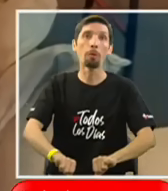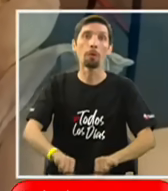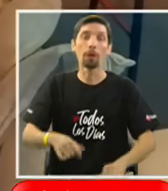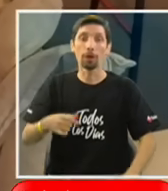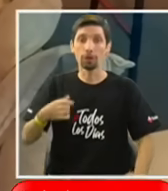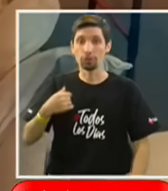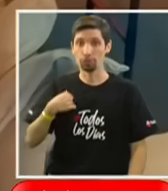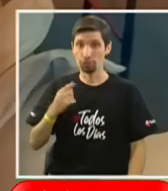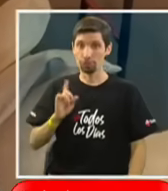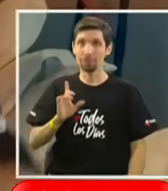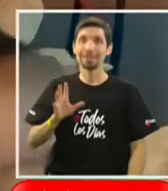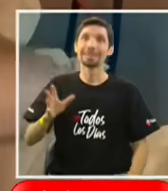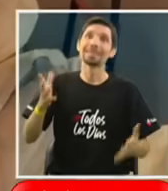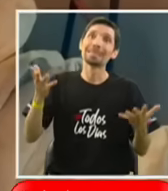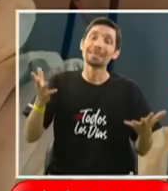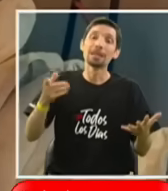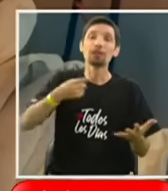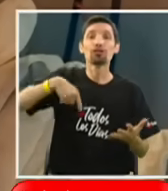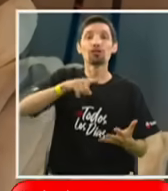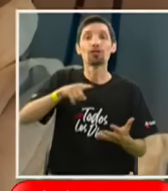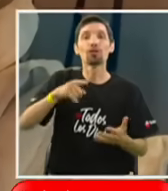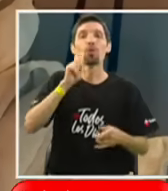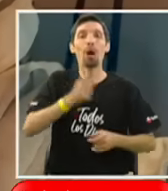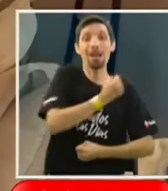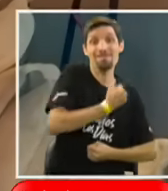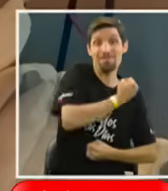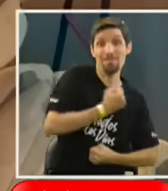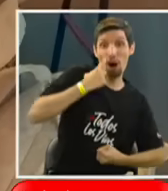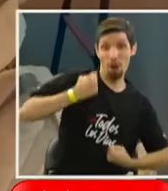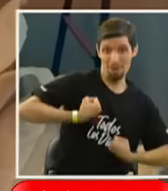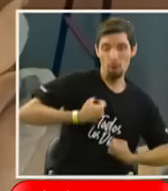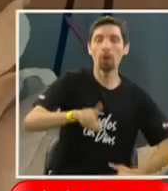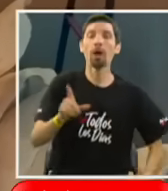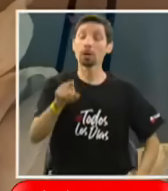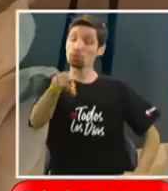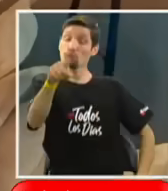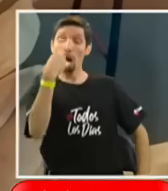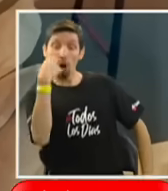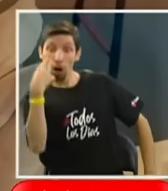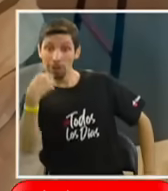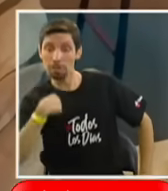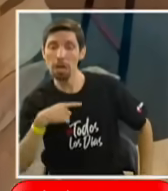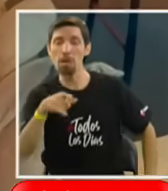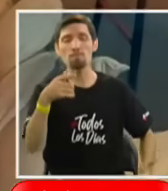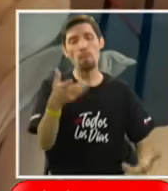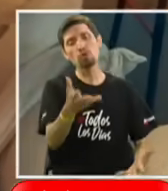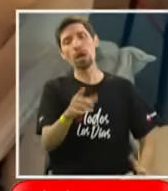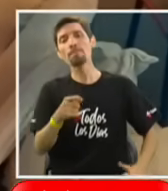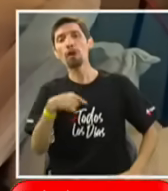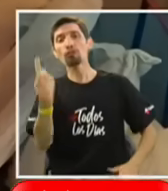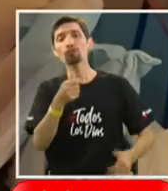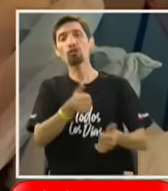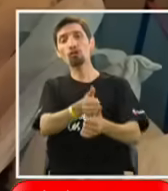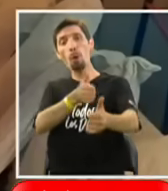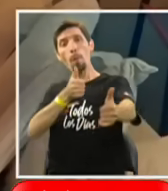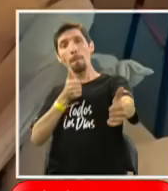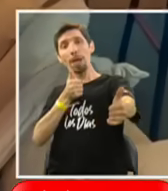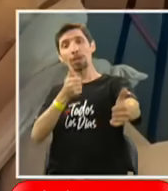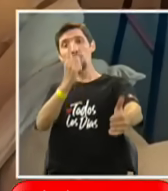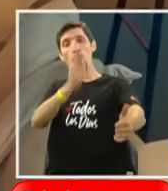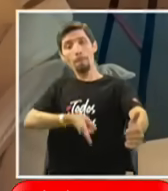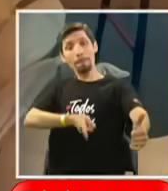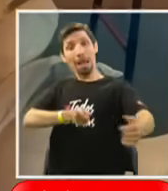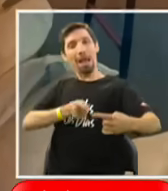No fui yo ese. Puta, estamos cuidando con el coronavirus. ¿Tú me conoces, José? Puta, nos mantenemos un metro de distancia,